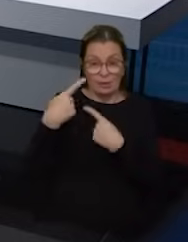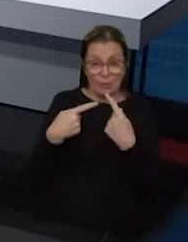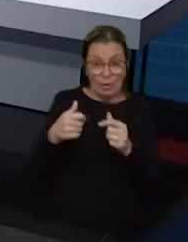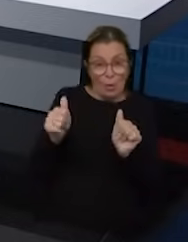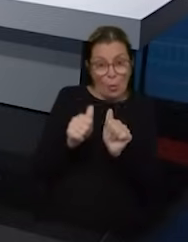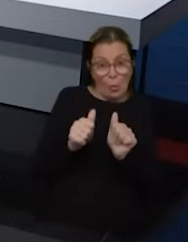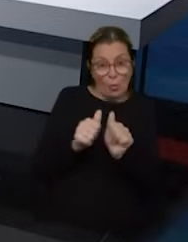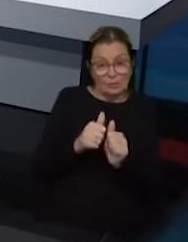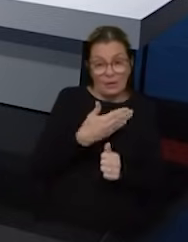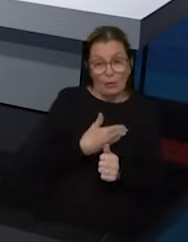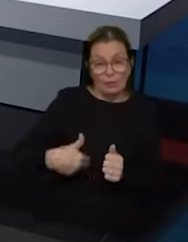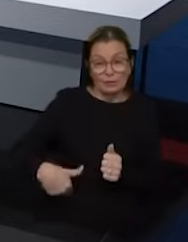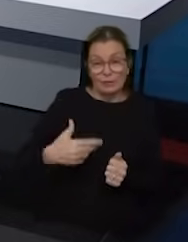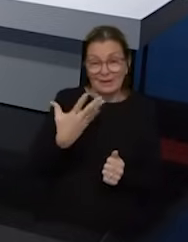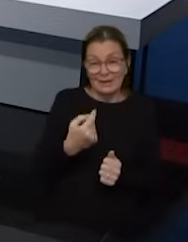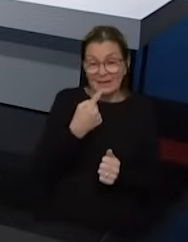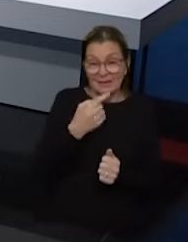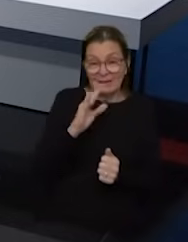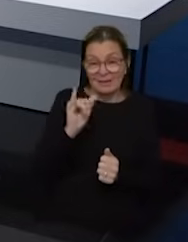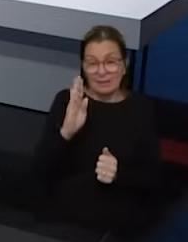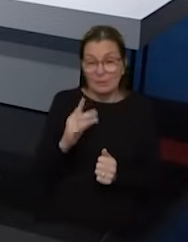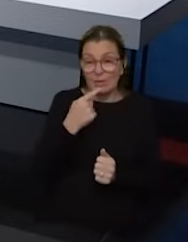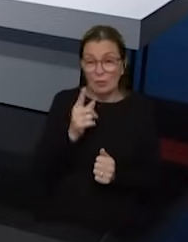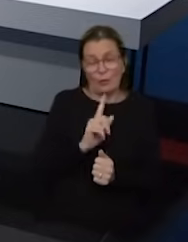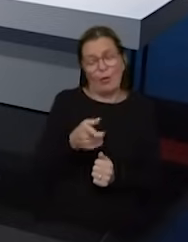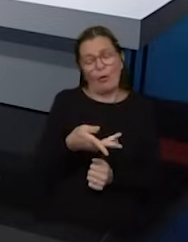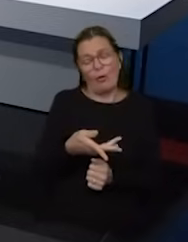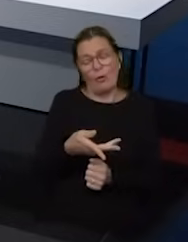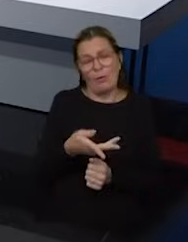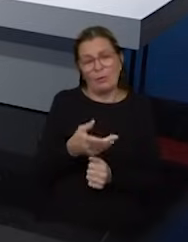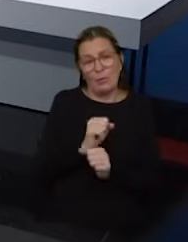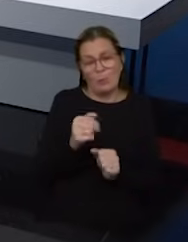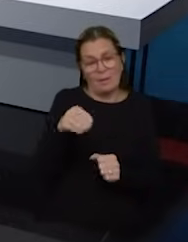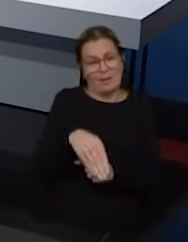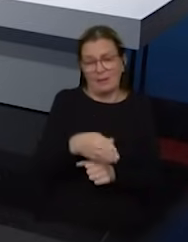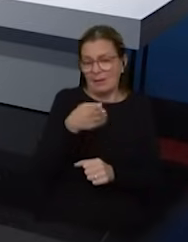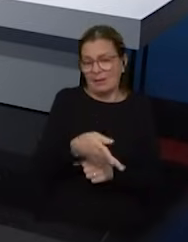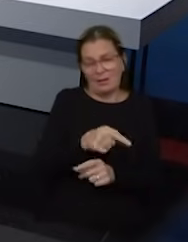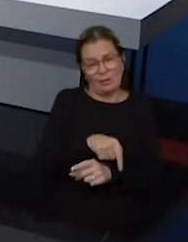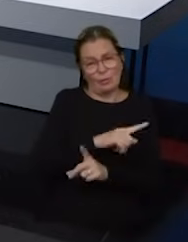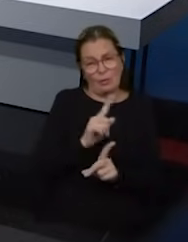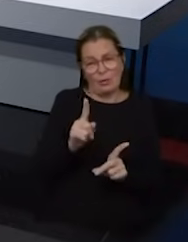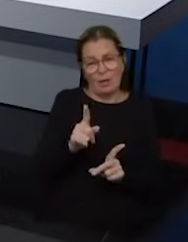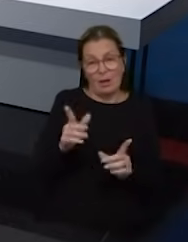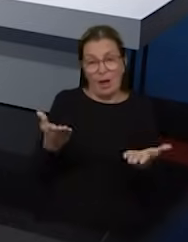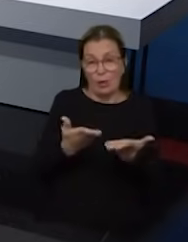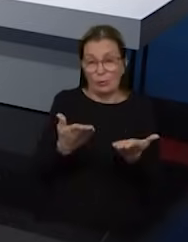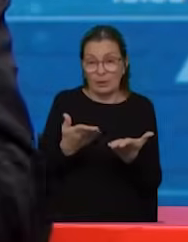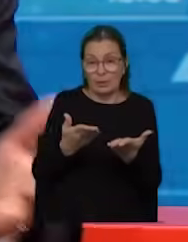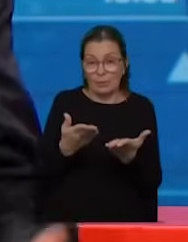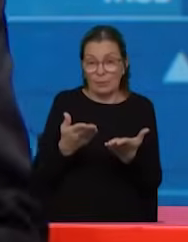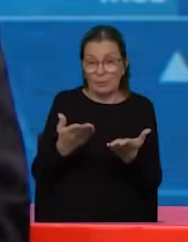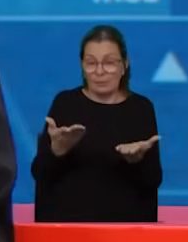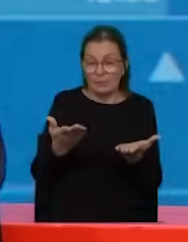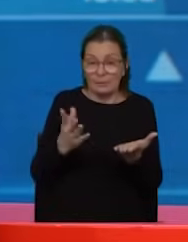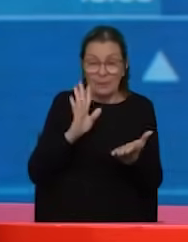gobierno en todo caso si se quiere bueno la sip dijo No señores mire esto no puede ir entonces ahora como que están este arriando